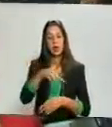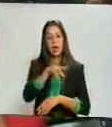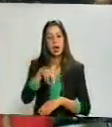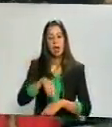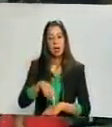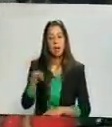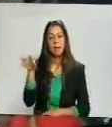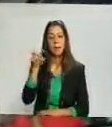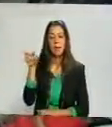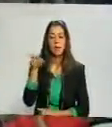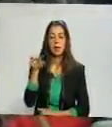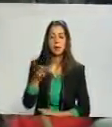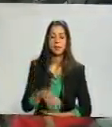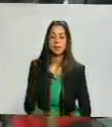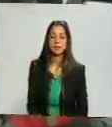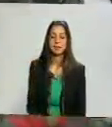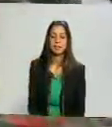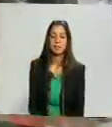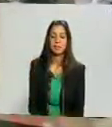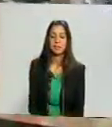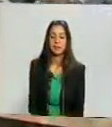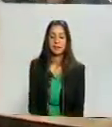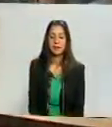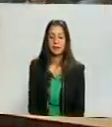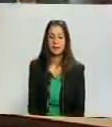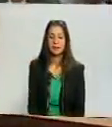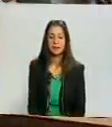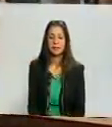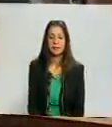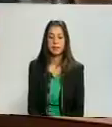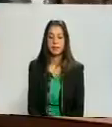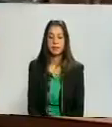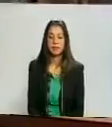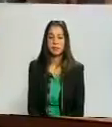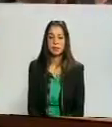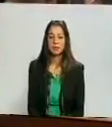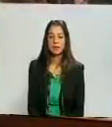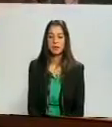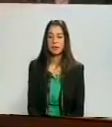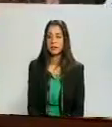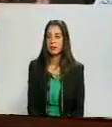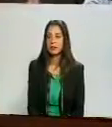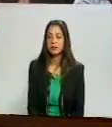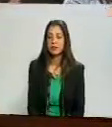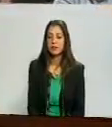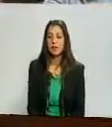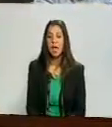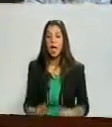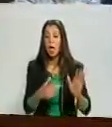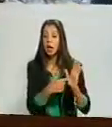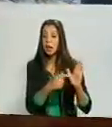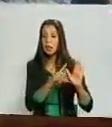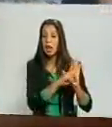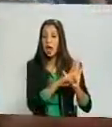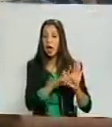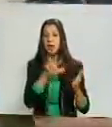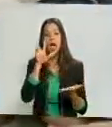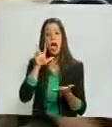Bolivariana de Venezuela. La aprobación de esta ley